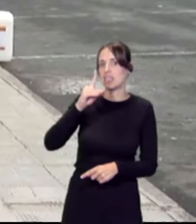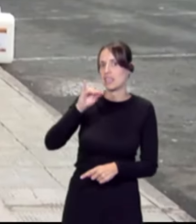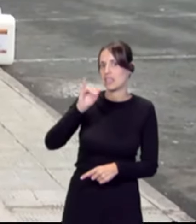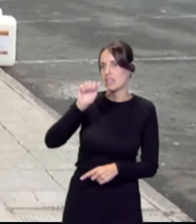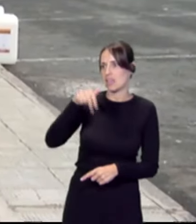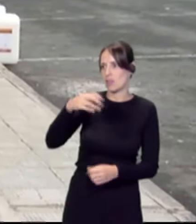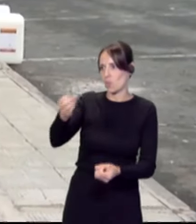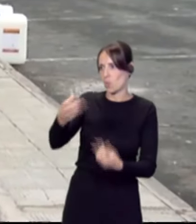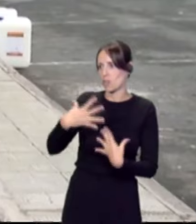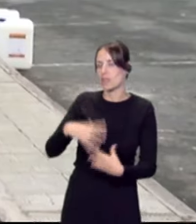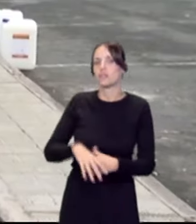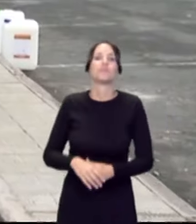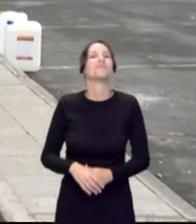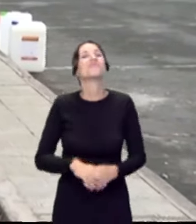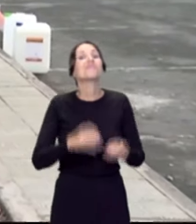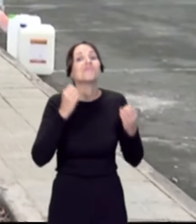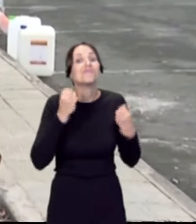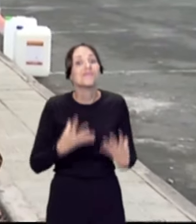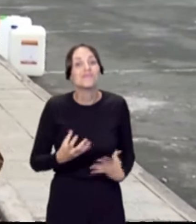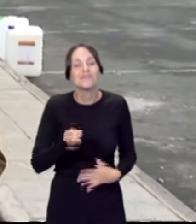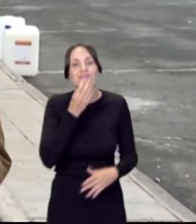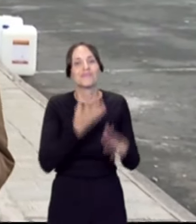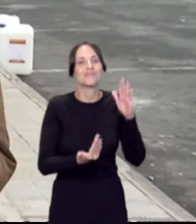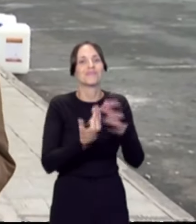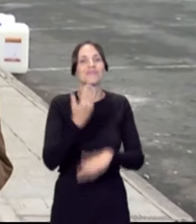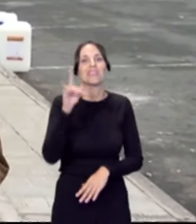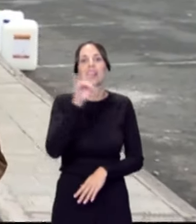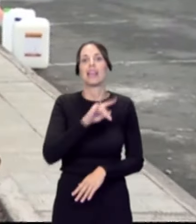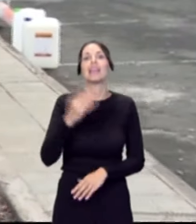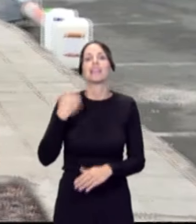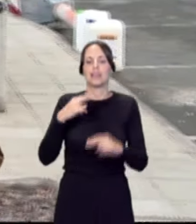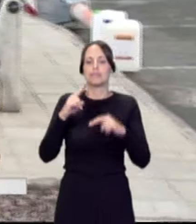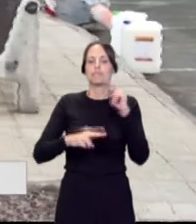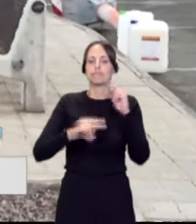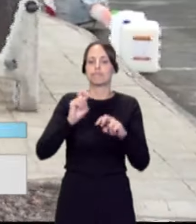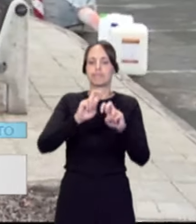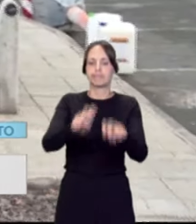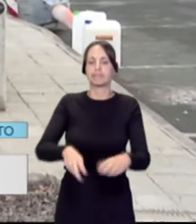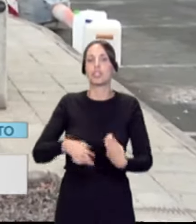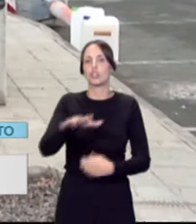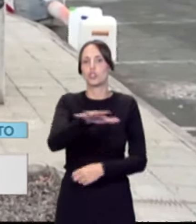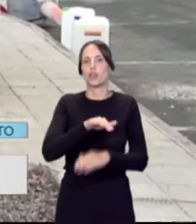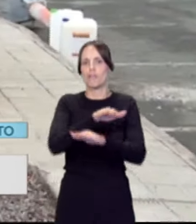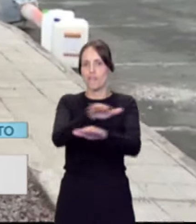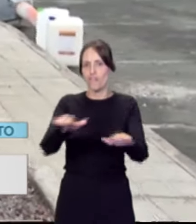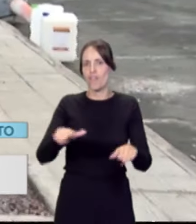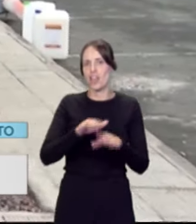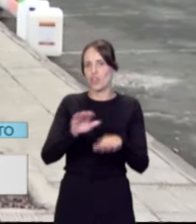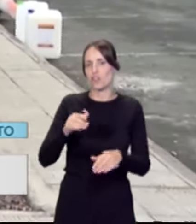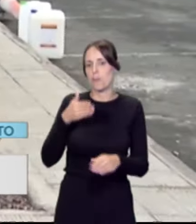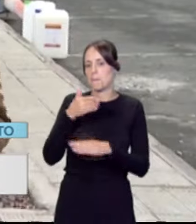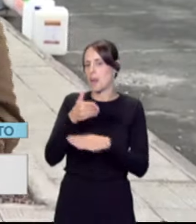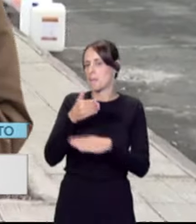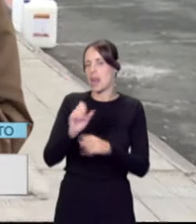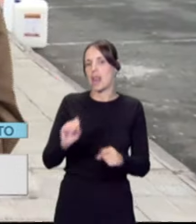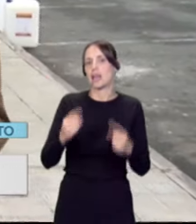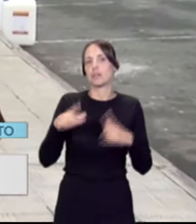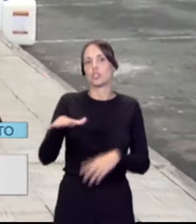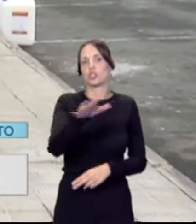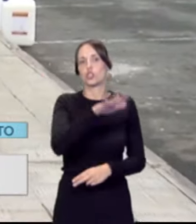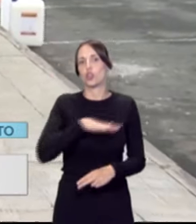¿Qué tal? Buenos días, Canarias. Pues sí, ya están en marcha estas obras en esta zona de baños, una de las más visitadas y más reclamadas del municipio de